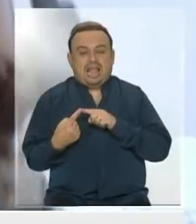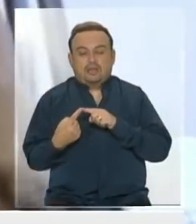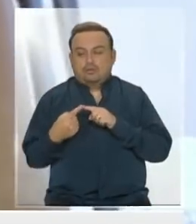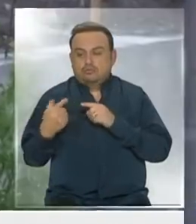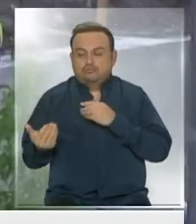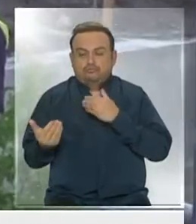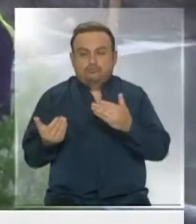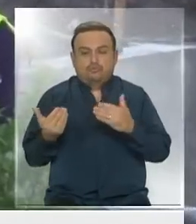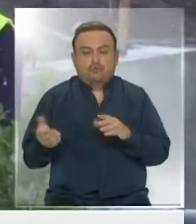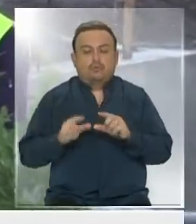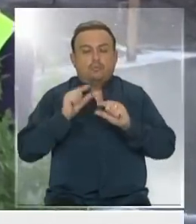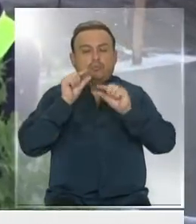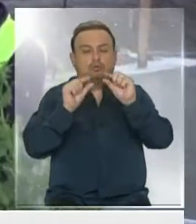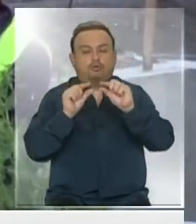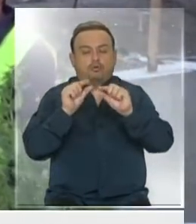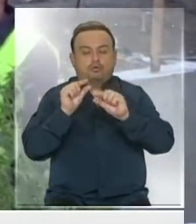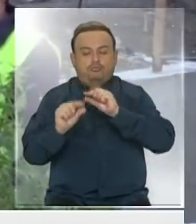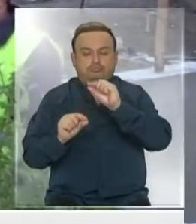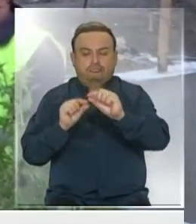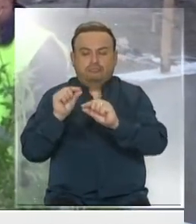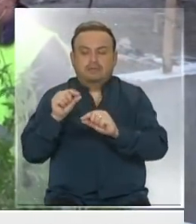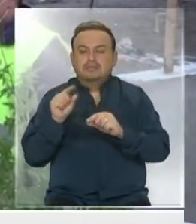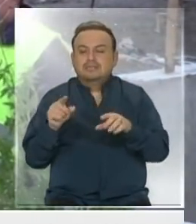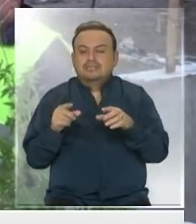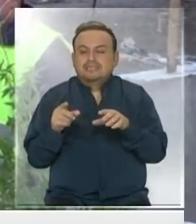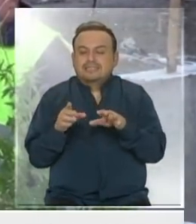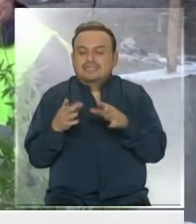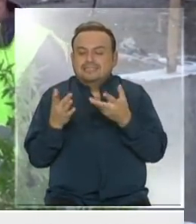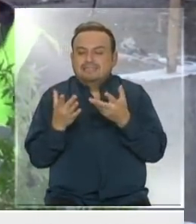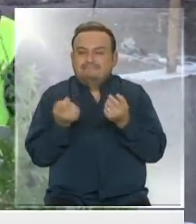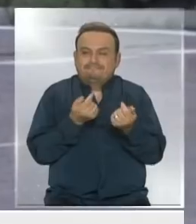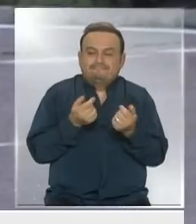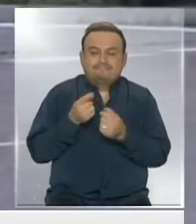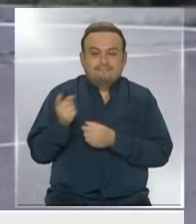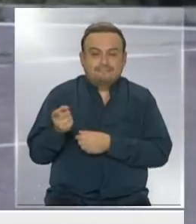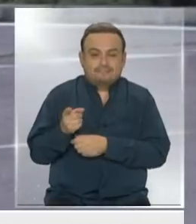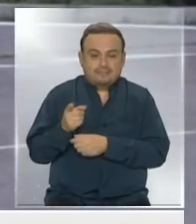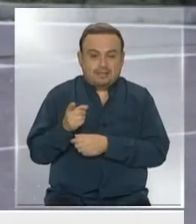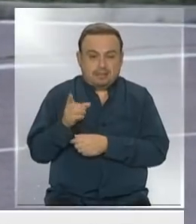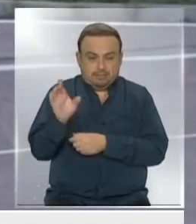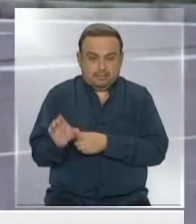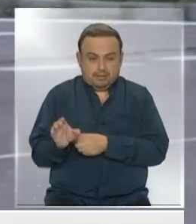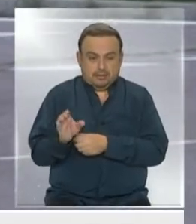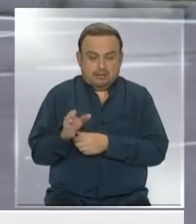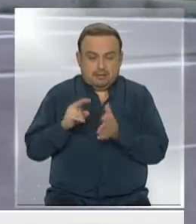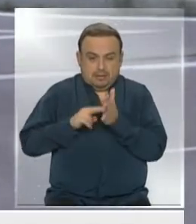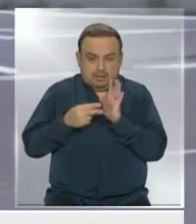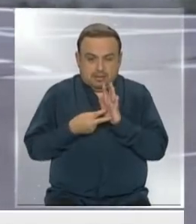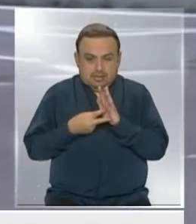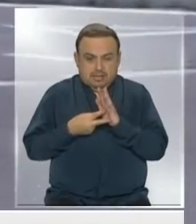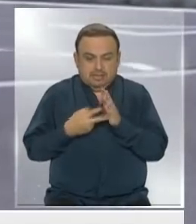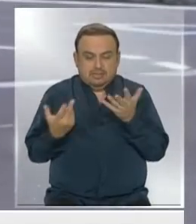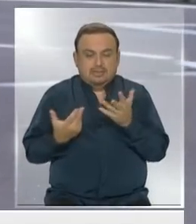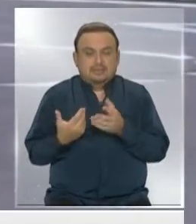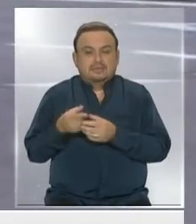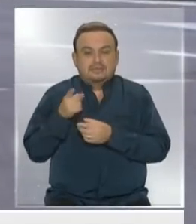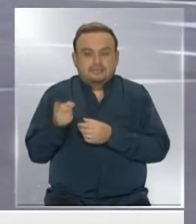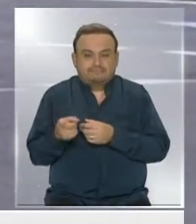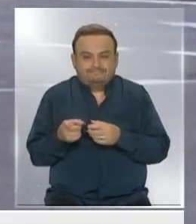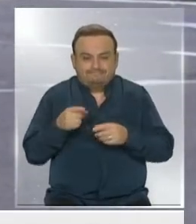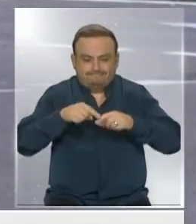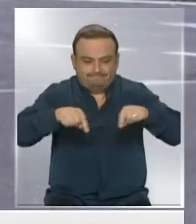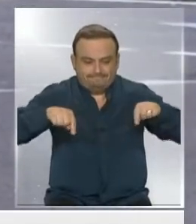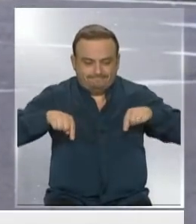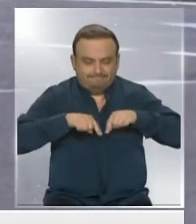muy levemente en relación al día anterior. En total van más de 20.000 víctimas fatales por COVID-19. Pero de